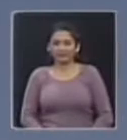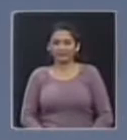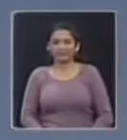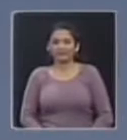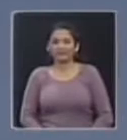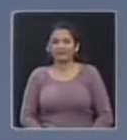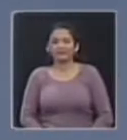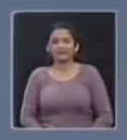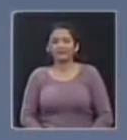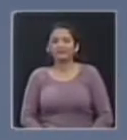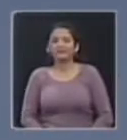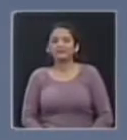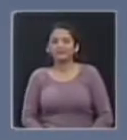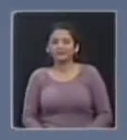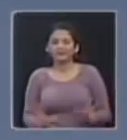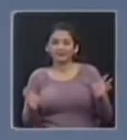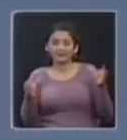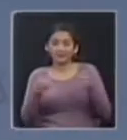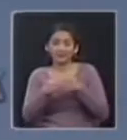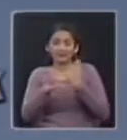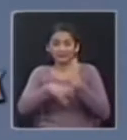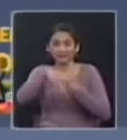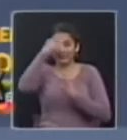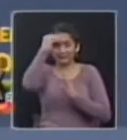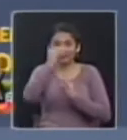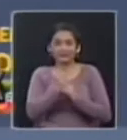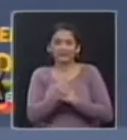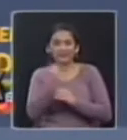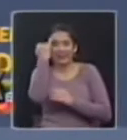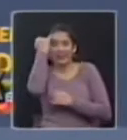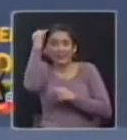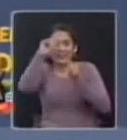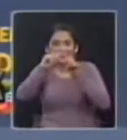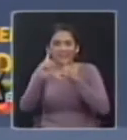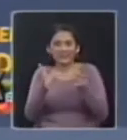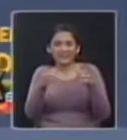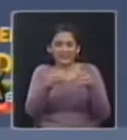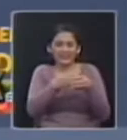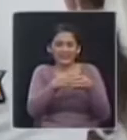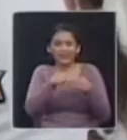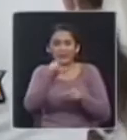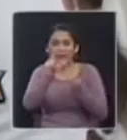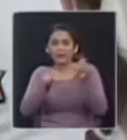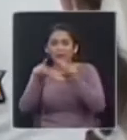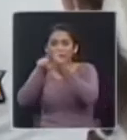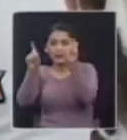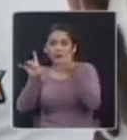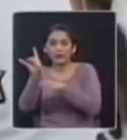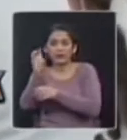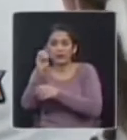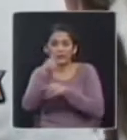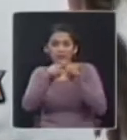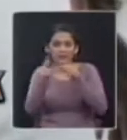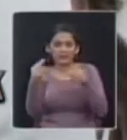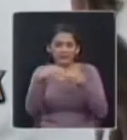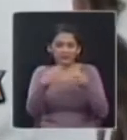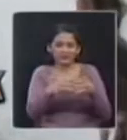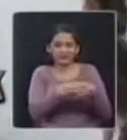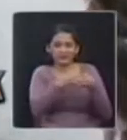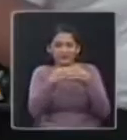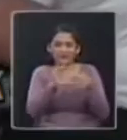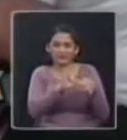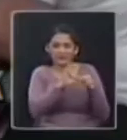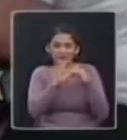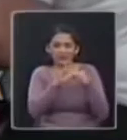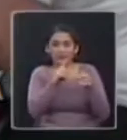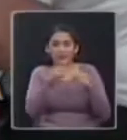La Alianza para el Emprendimiento e Innovación es una red de 80 actores del sector público, privado y academia, buscando apoyar este sector a